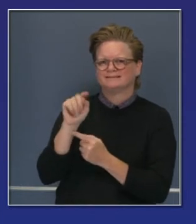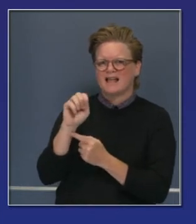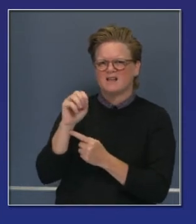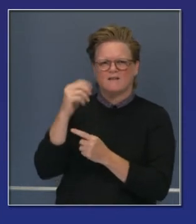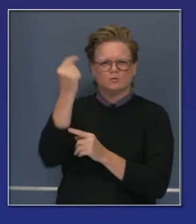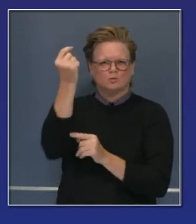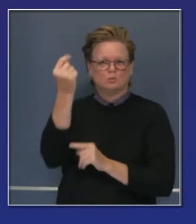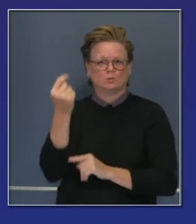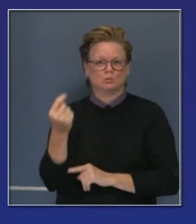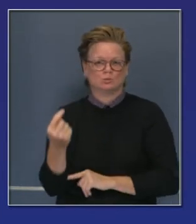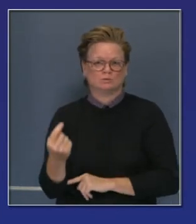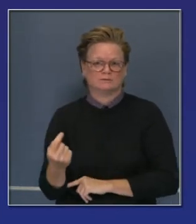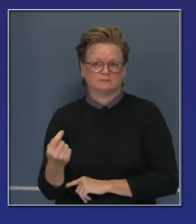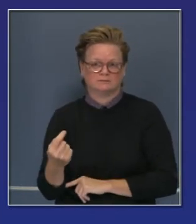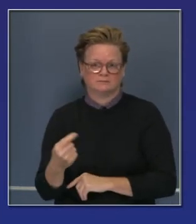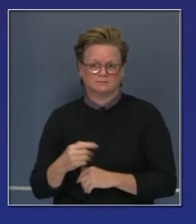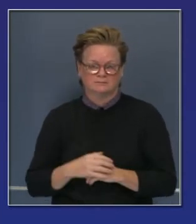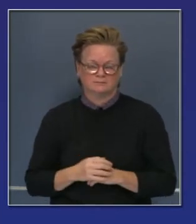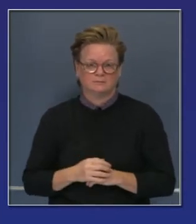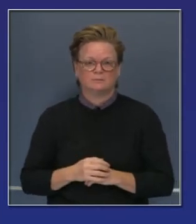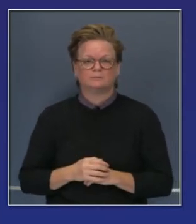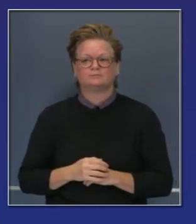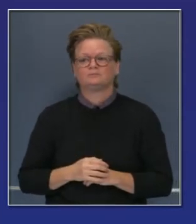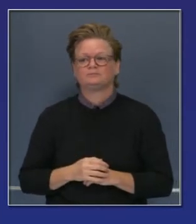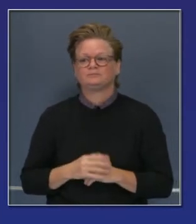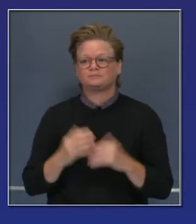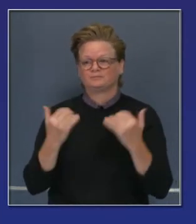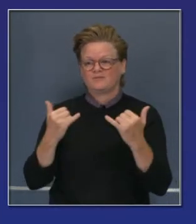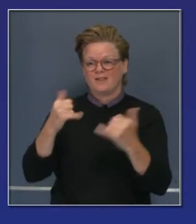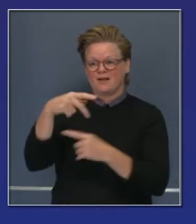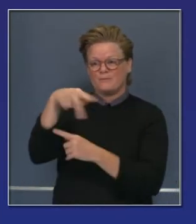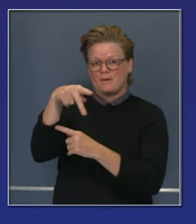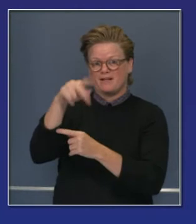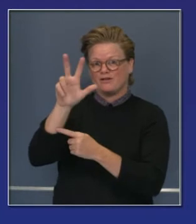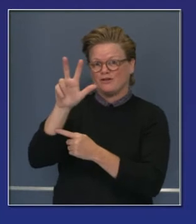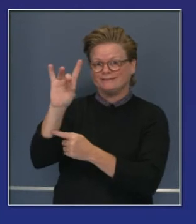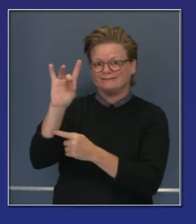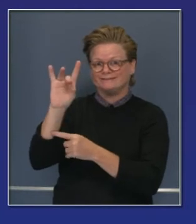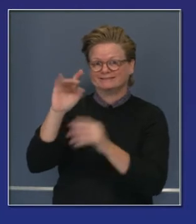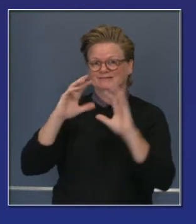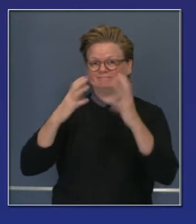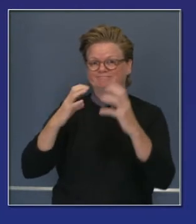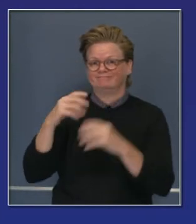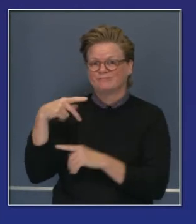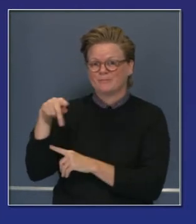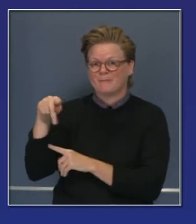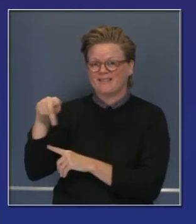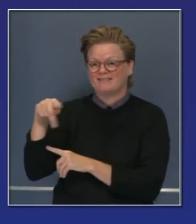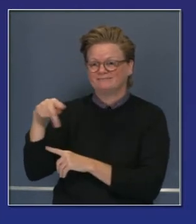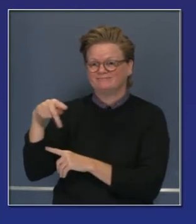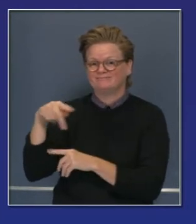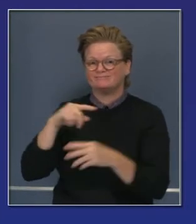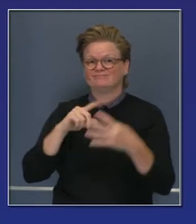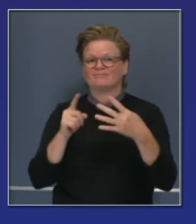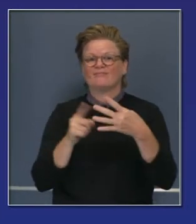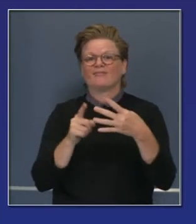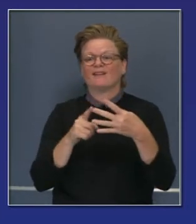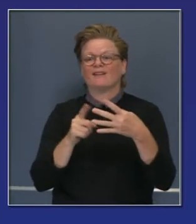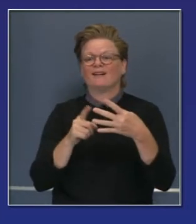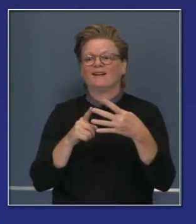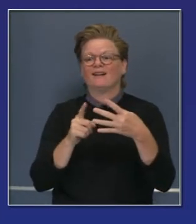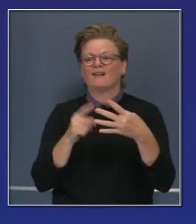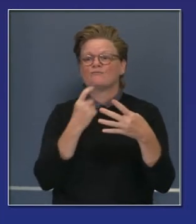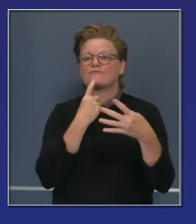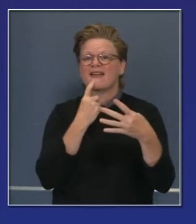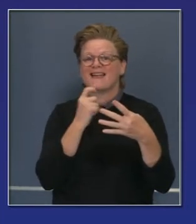Actualmente, número de condados en el morado, 38 condados en el nivel rojo, 9 y